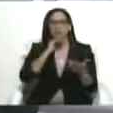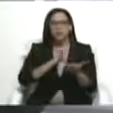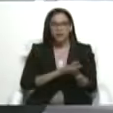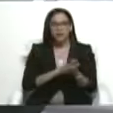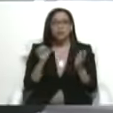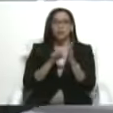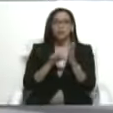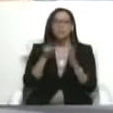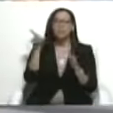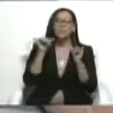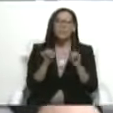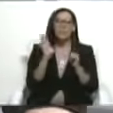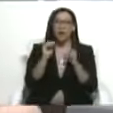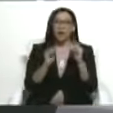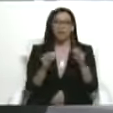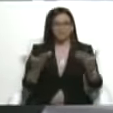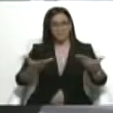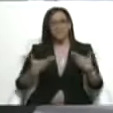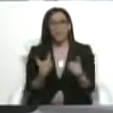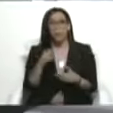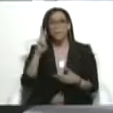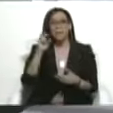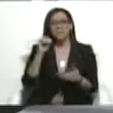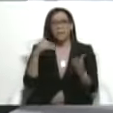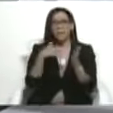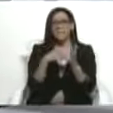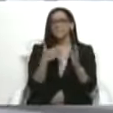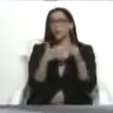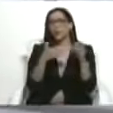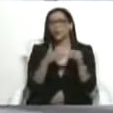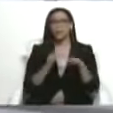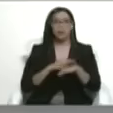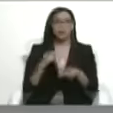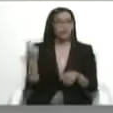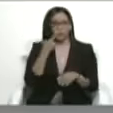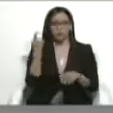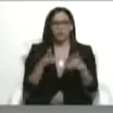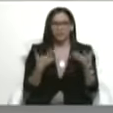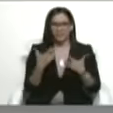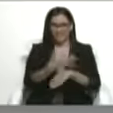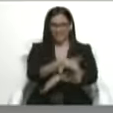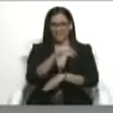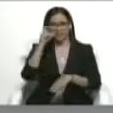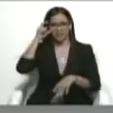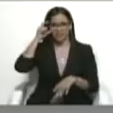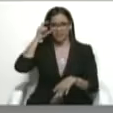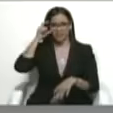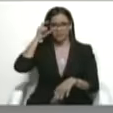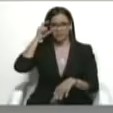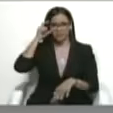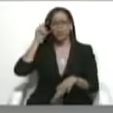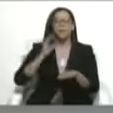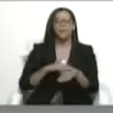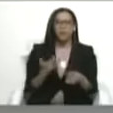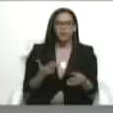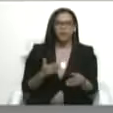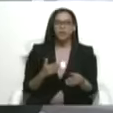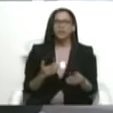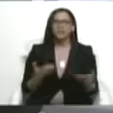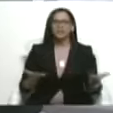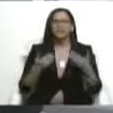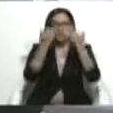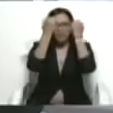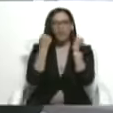ellos mismos hablan allí, me dieron 20 mil dólares porque venía solo para la acción callejera de ese día. ¿Por qué? Porque se vio en las